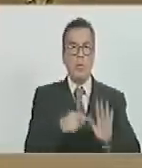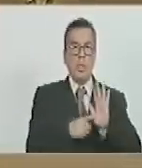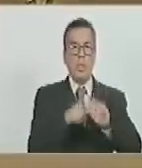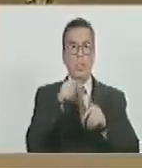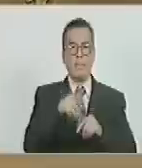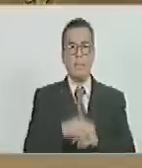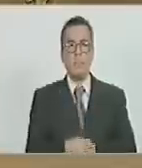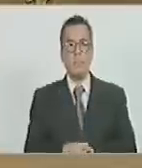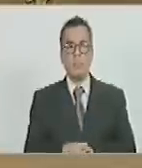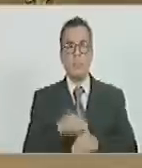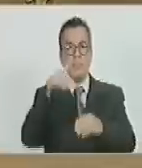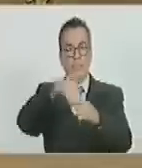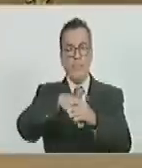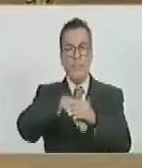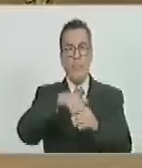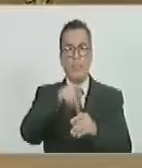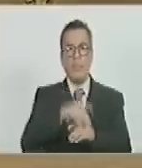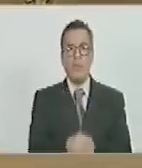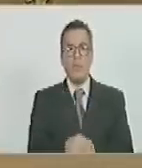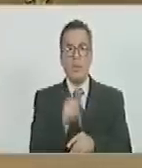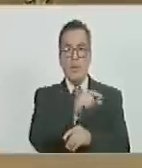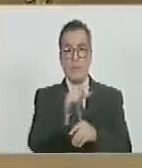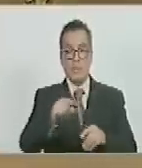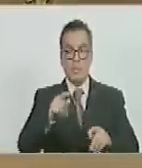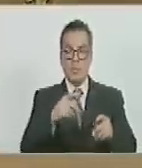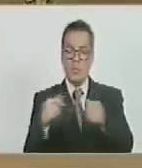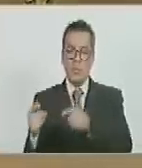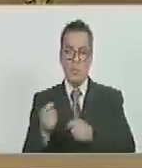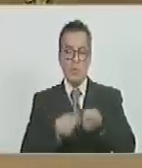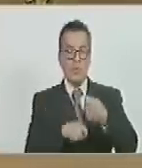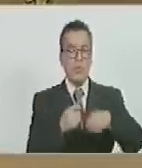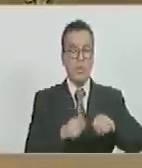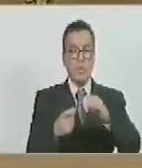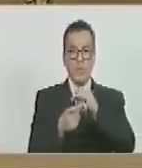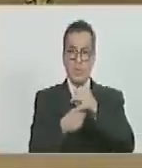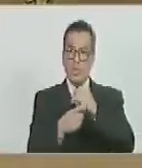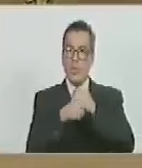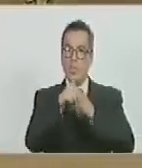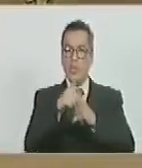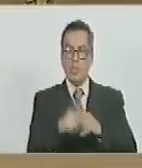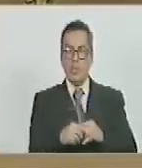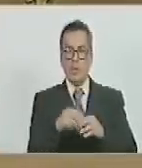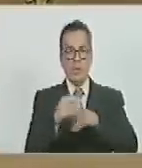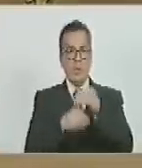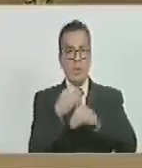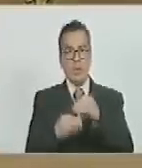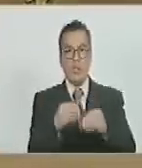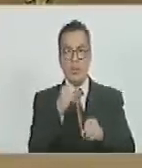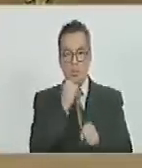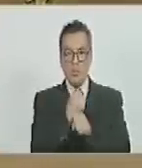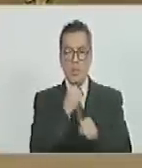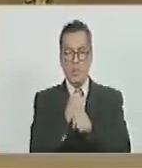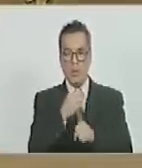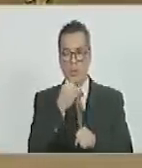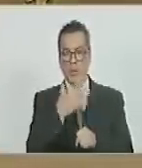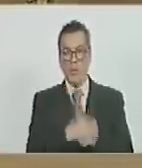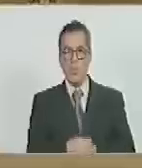Postulaciones Electorales, al personal administrativo y técnico, por el fecundo y eficiente